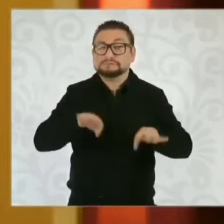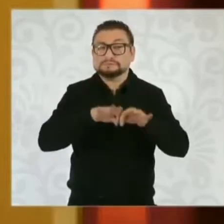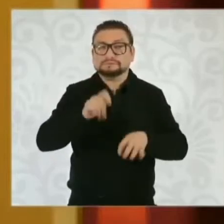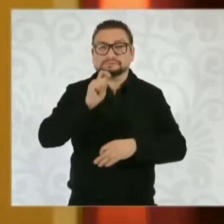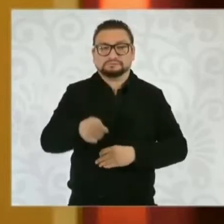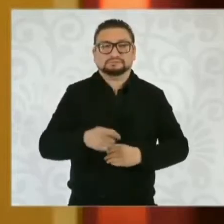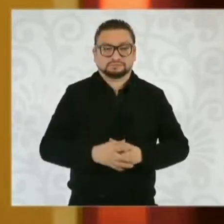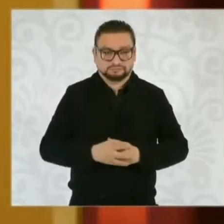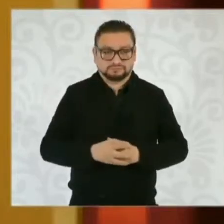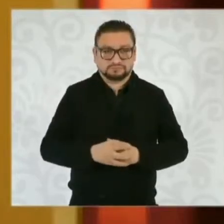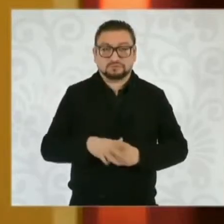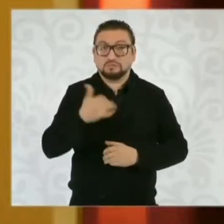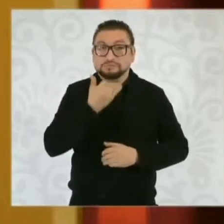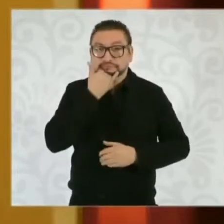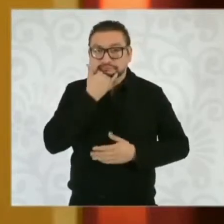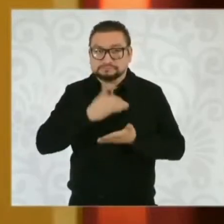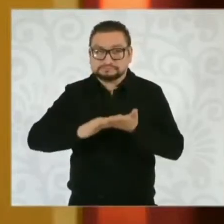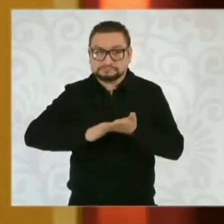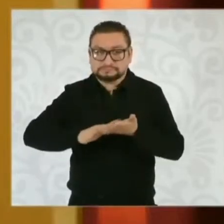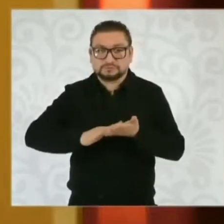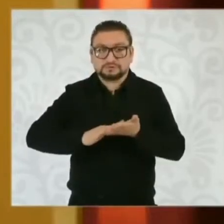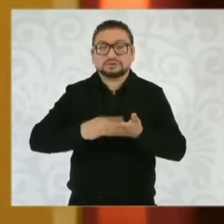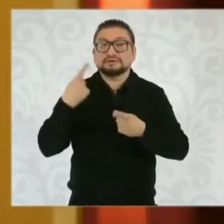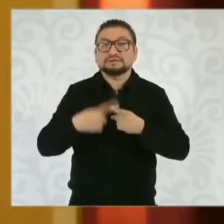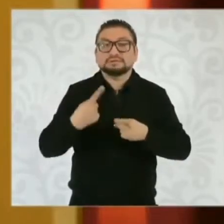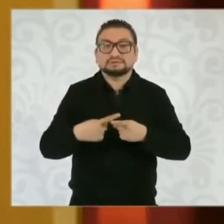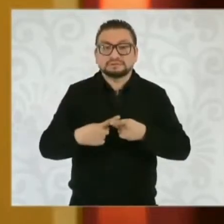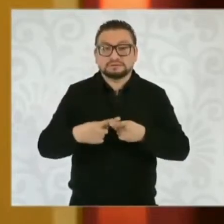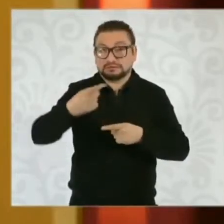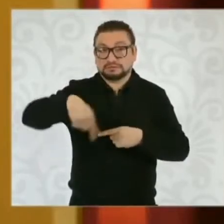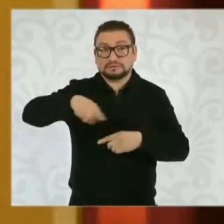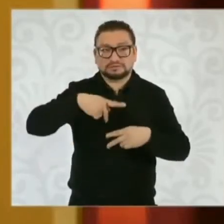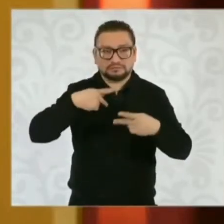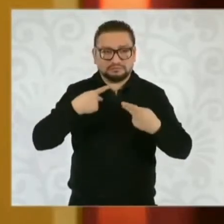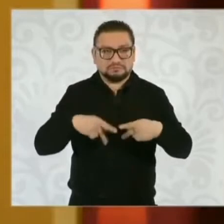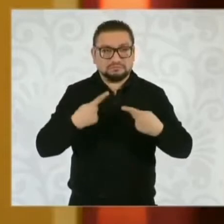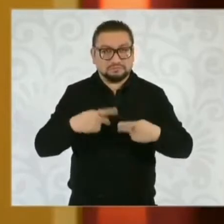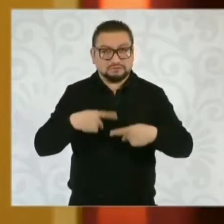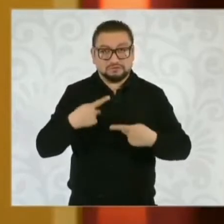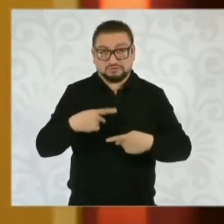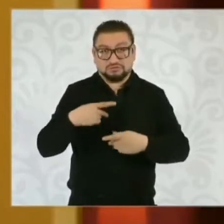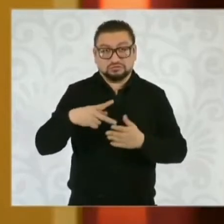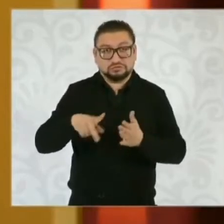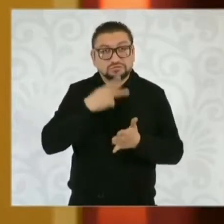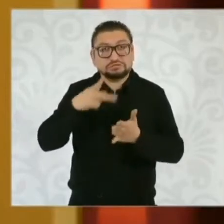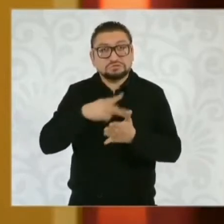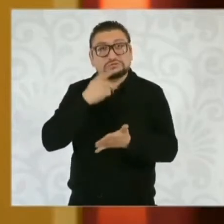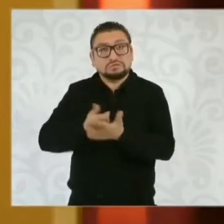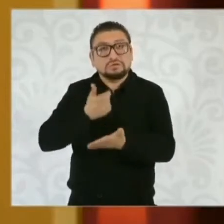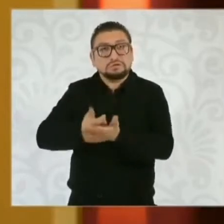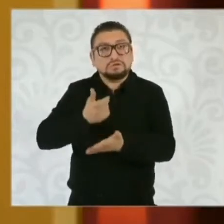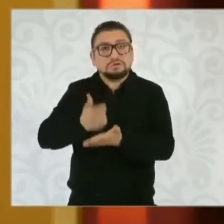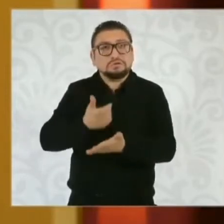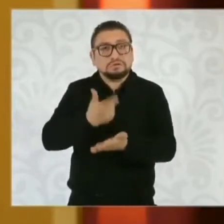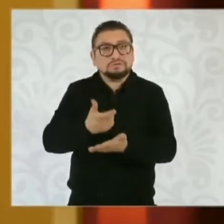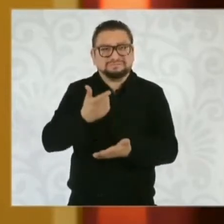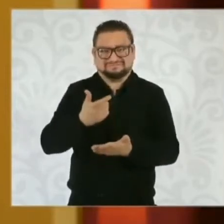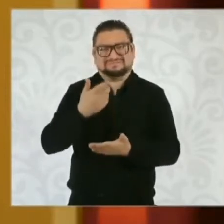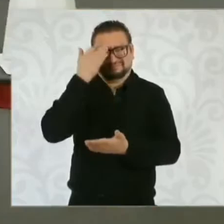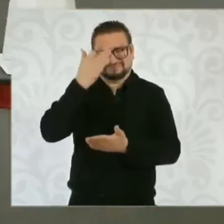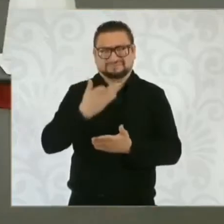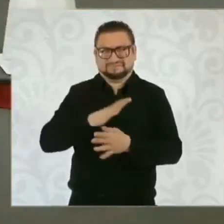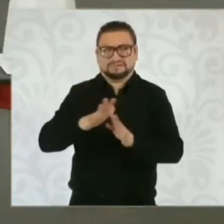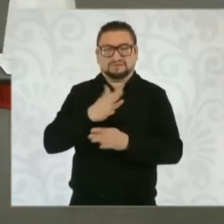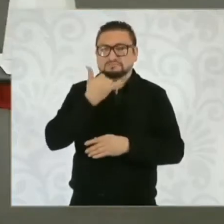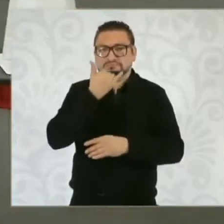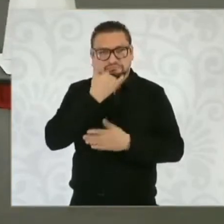es condonar las deudas de los derechohabientes que ya pagaron más de 2 veces su vivienda Ahí lo que se va a